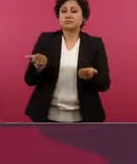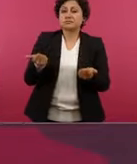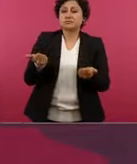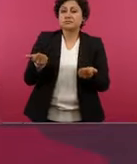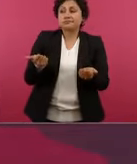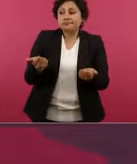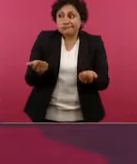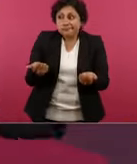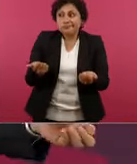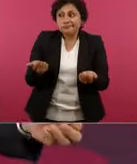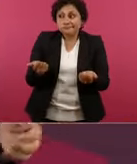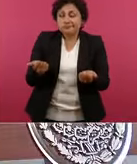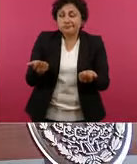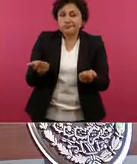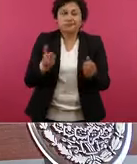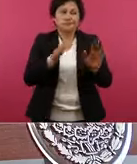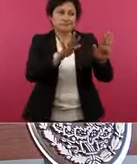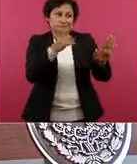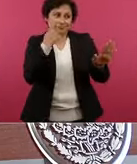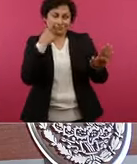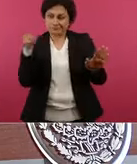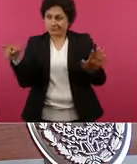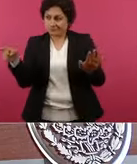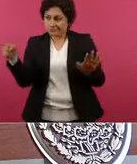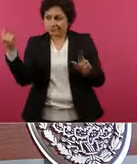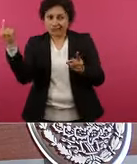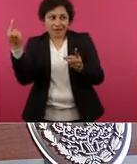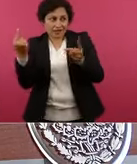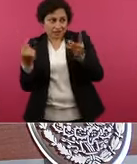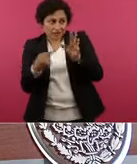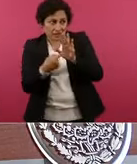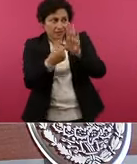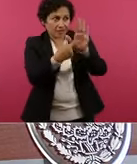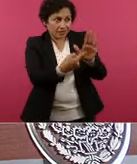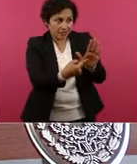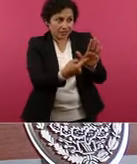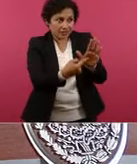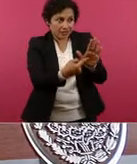Pues dar a conocer que otra vida es posible,